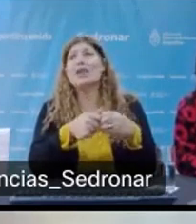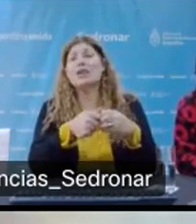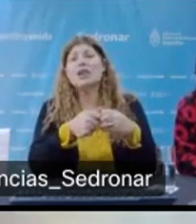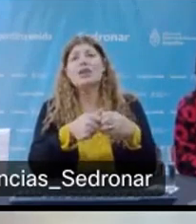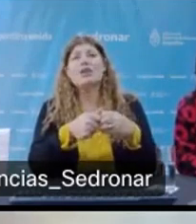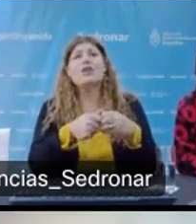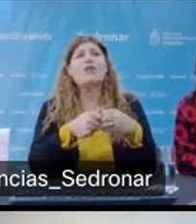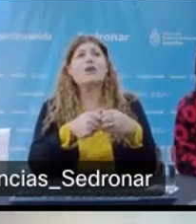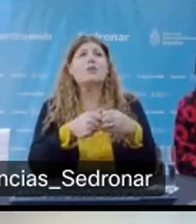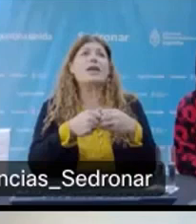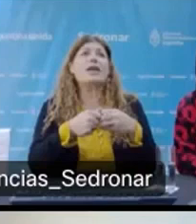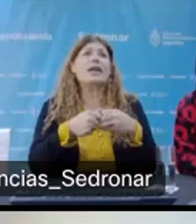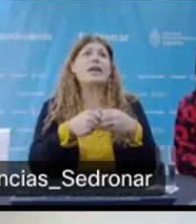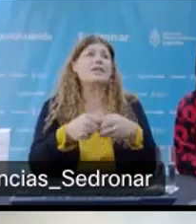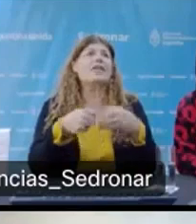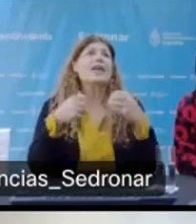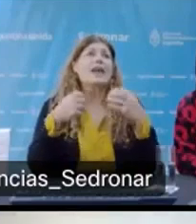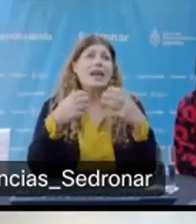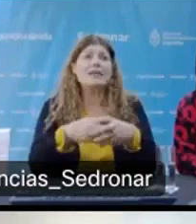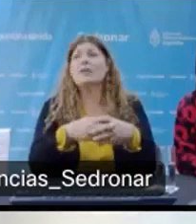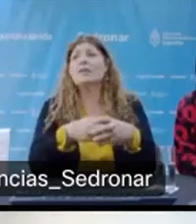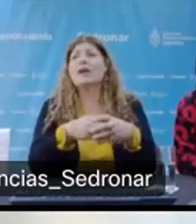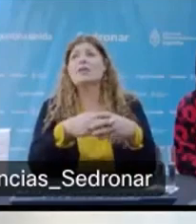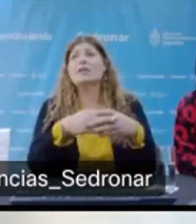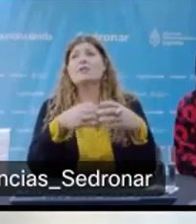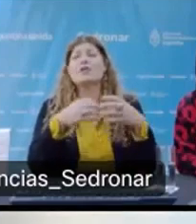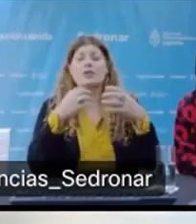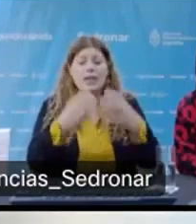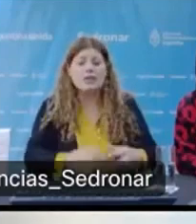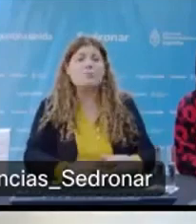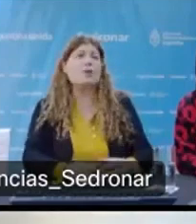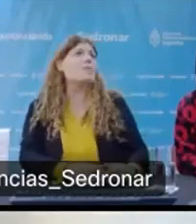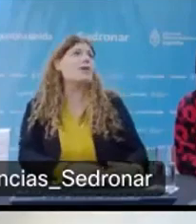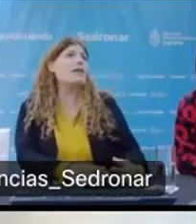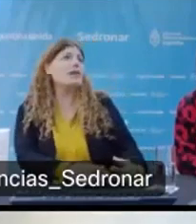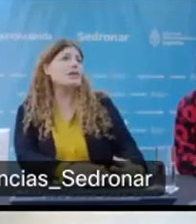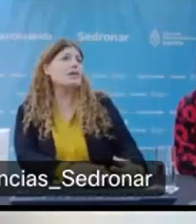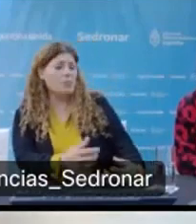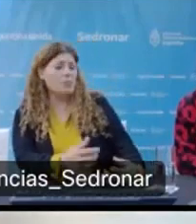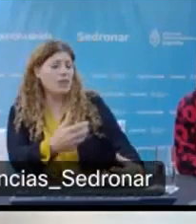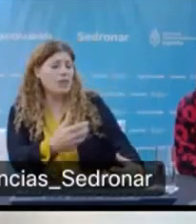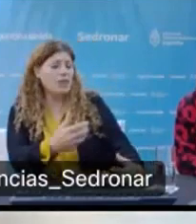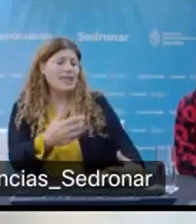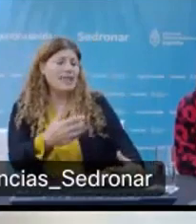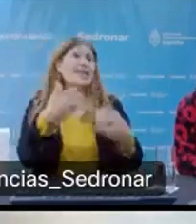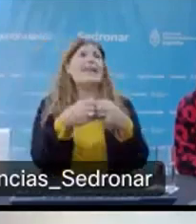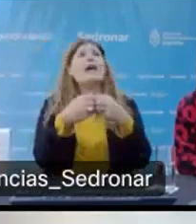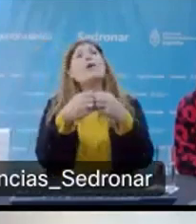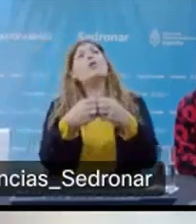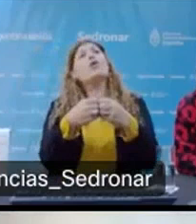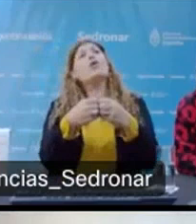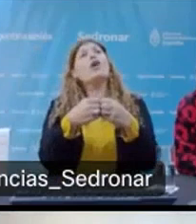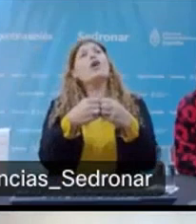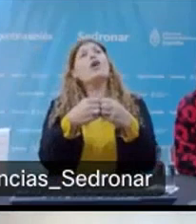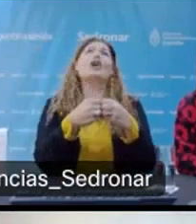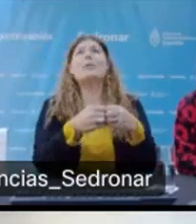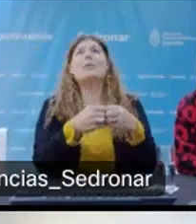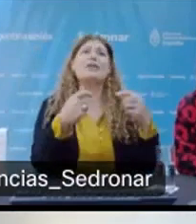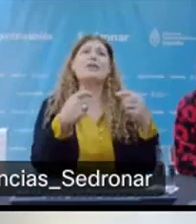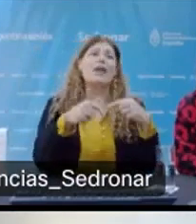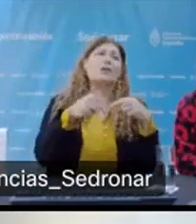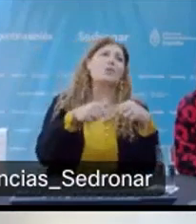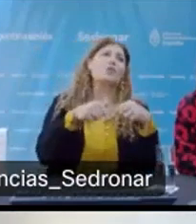atención no fuera una red, o sea, si esta es nuestra concepción, si es un problema de derechos humanos, si cada uno hay que